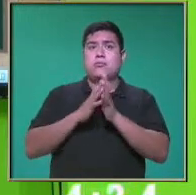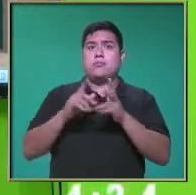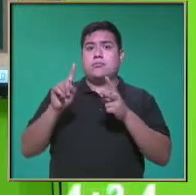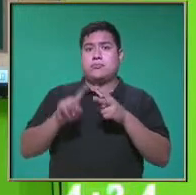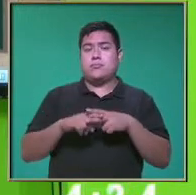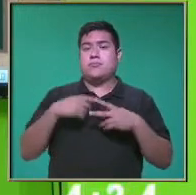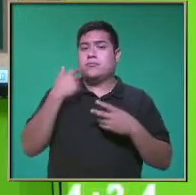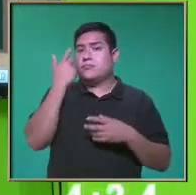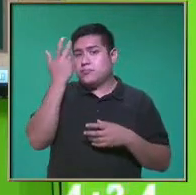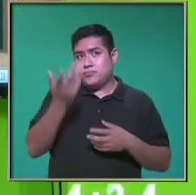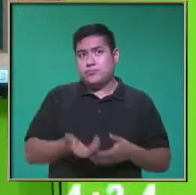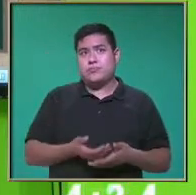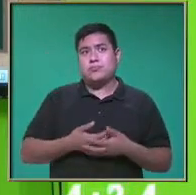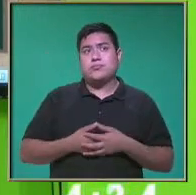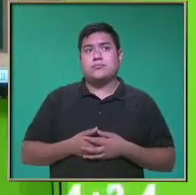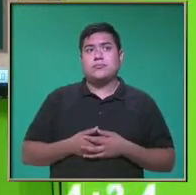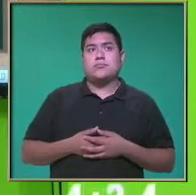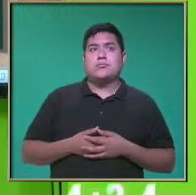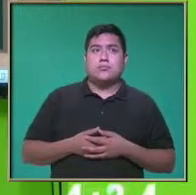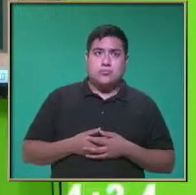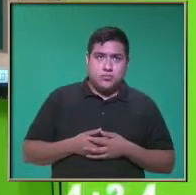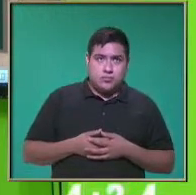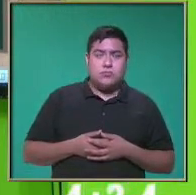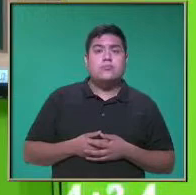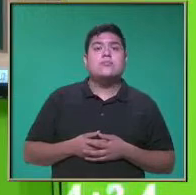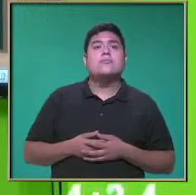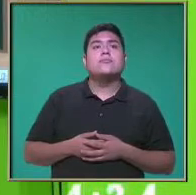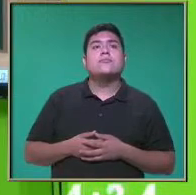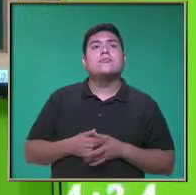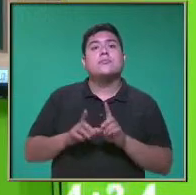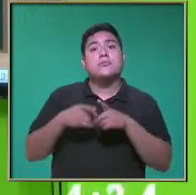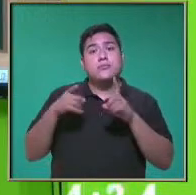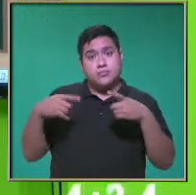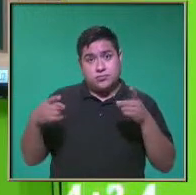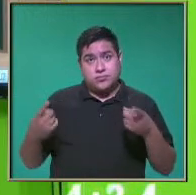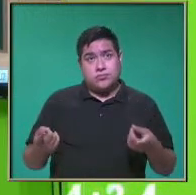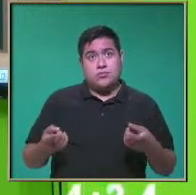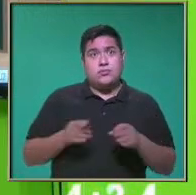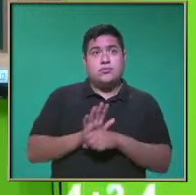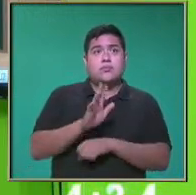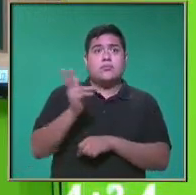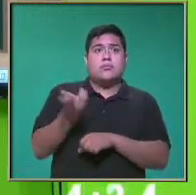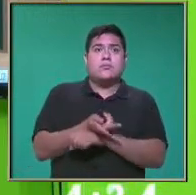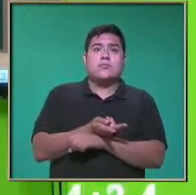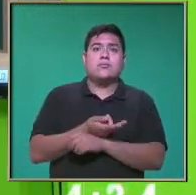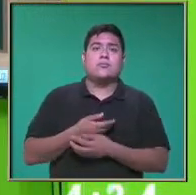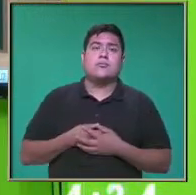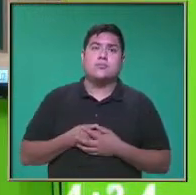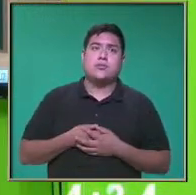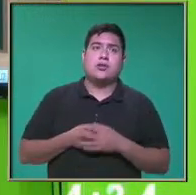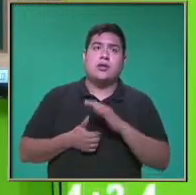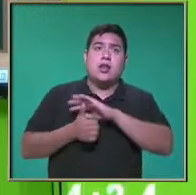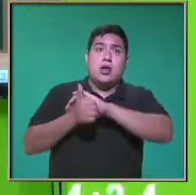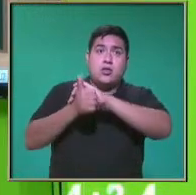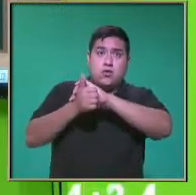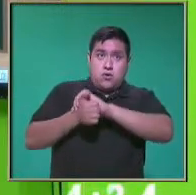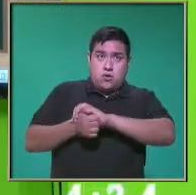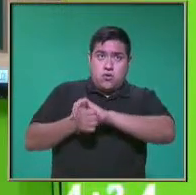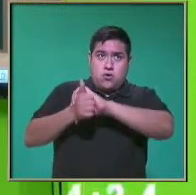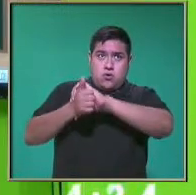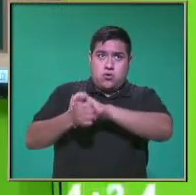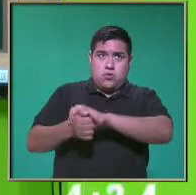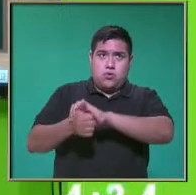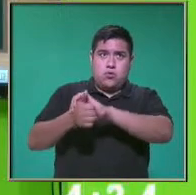se reía de la tortuga que era muy lenta. In the middle, what happens? The tortoise challenged the hare